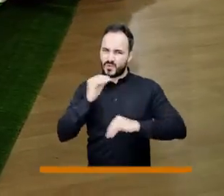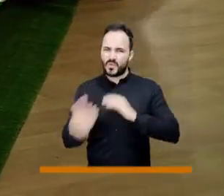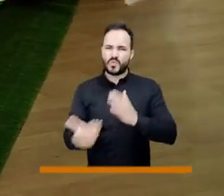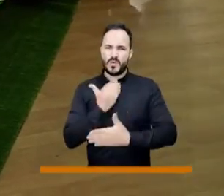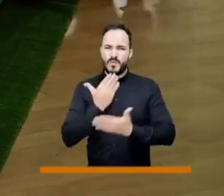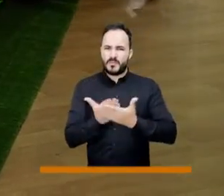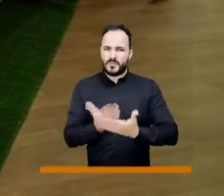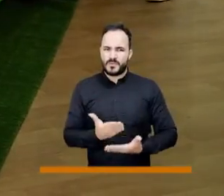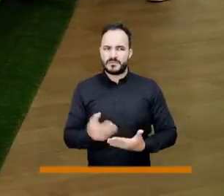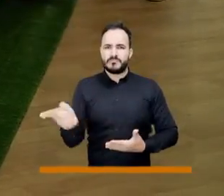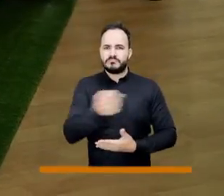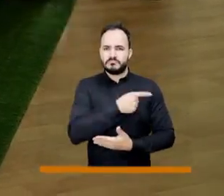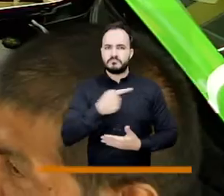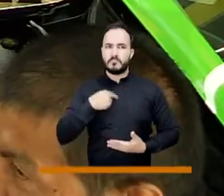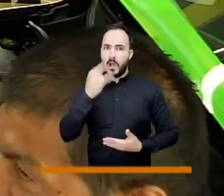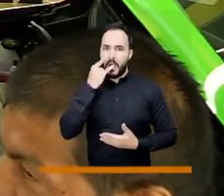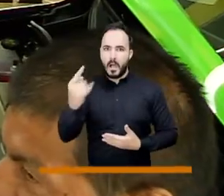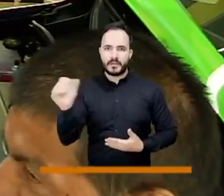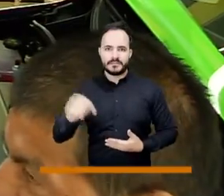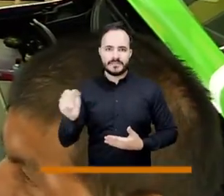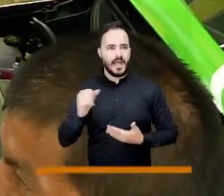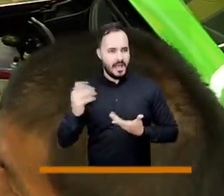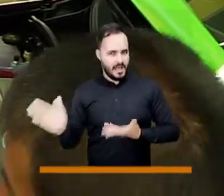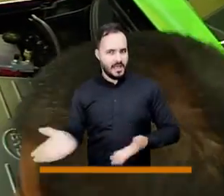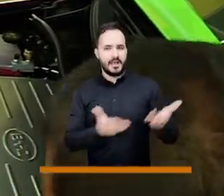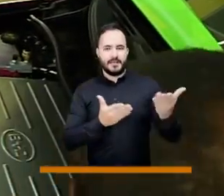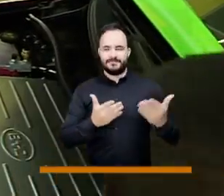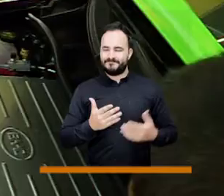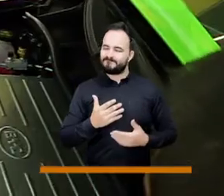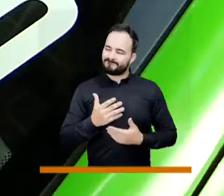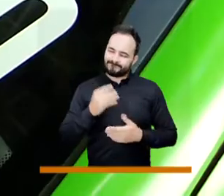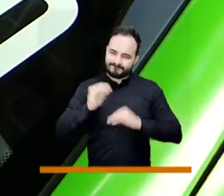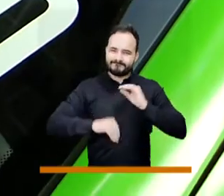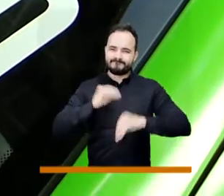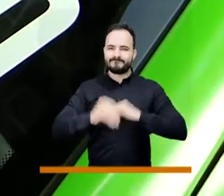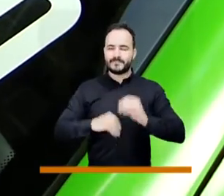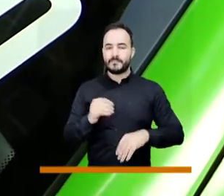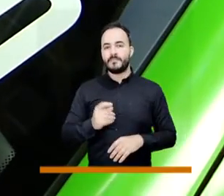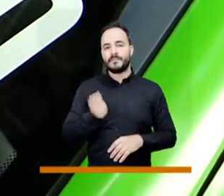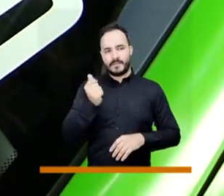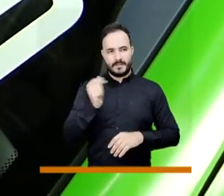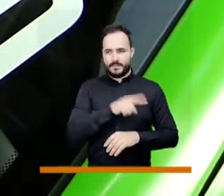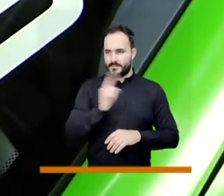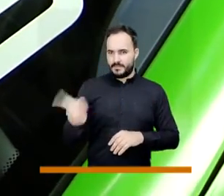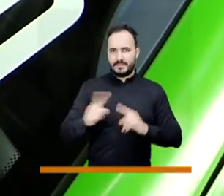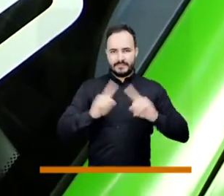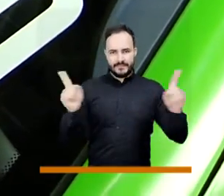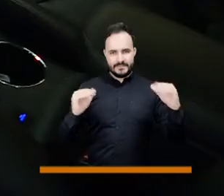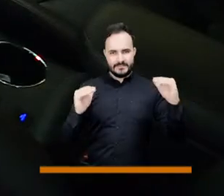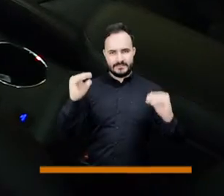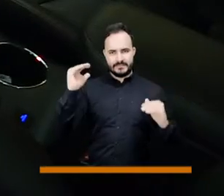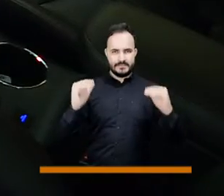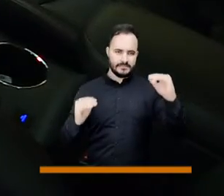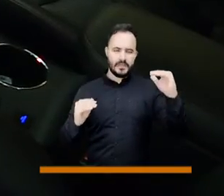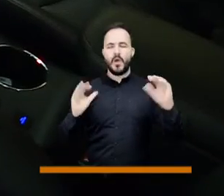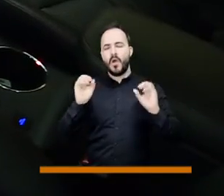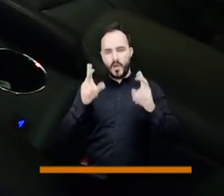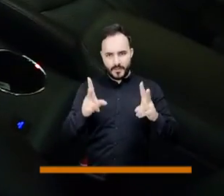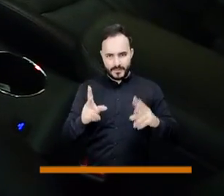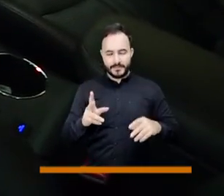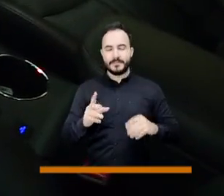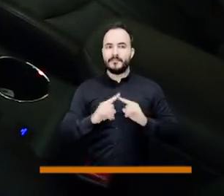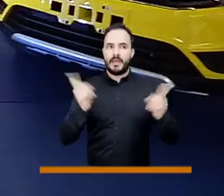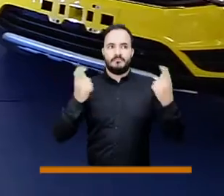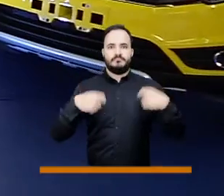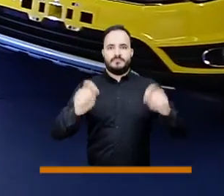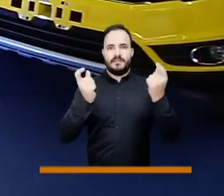para que esto de la movilidad eléctrica pues se dispare, entendiendo que esa diferencia de precio, ese gap, hay que tratar de compensarlo de